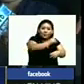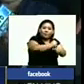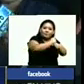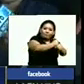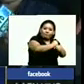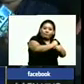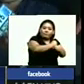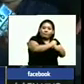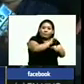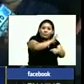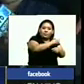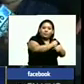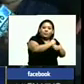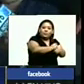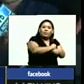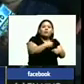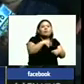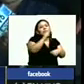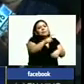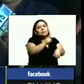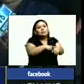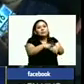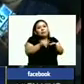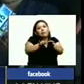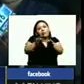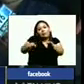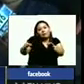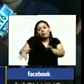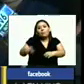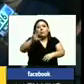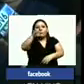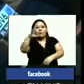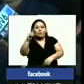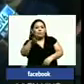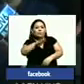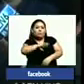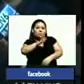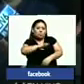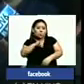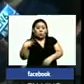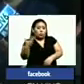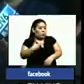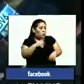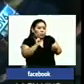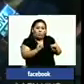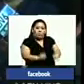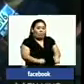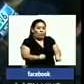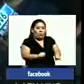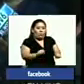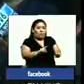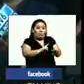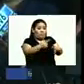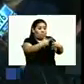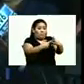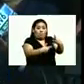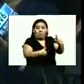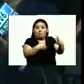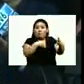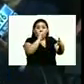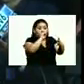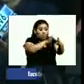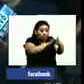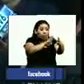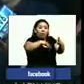que estaba pidiendo prórroga hasta el 30 de septiembre, a la cual, pues, le dijimos que no hay disposiciones legales para poder